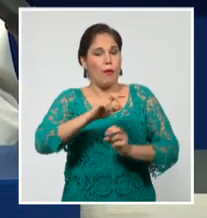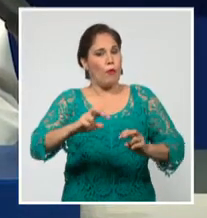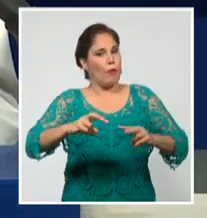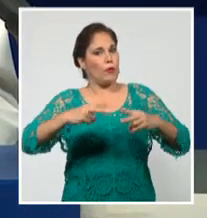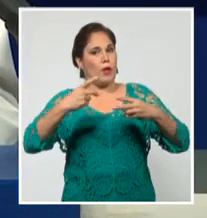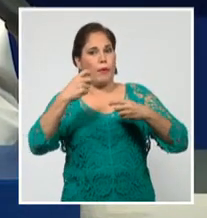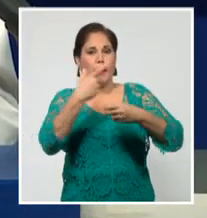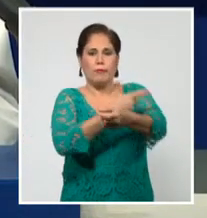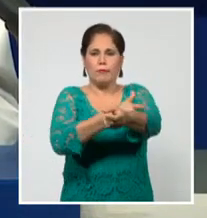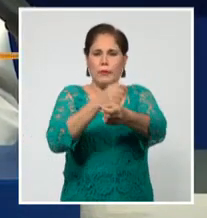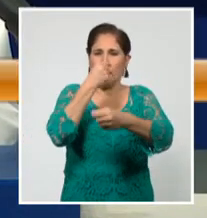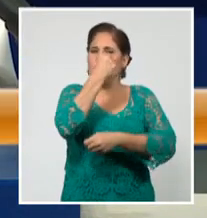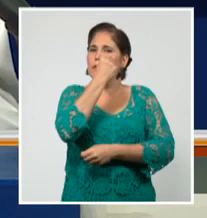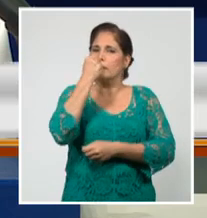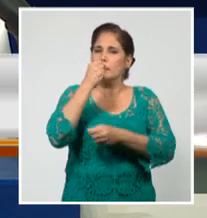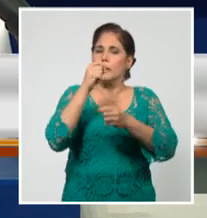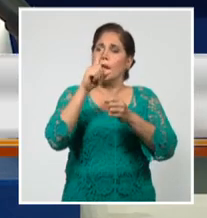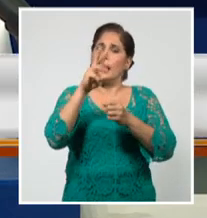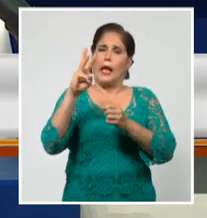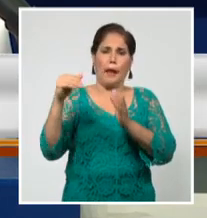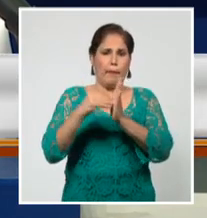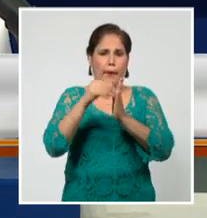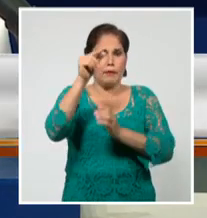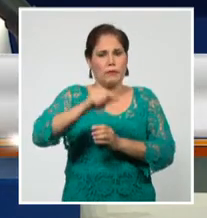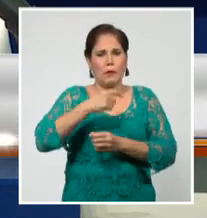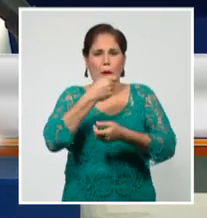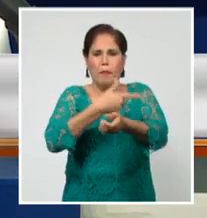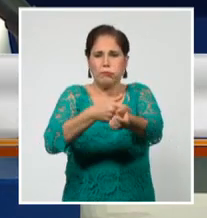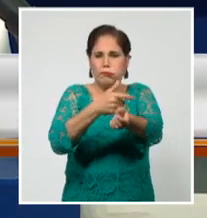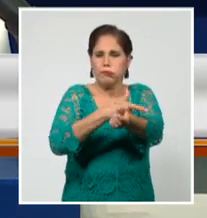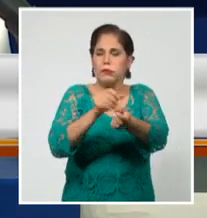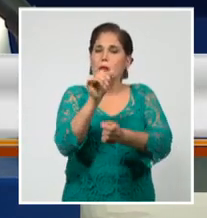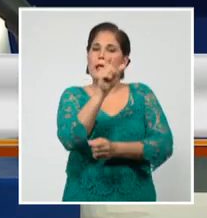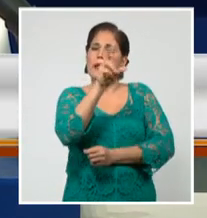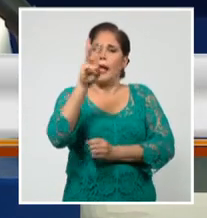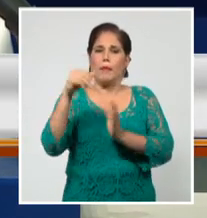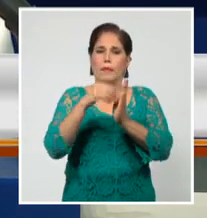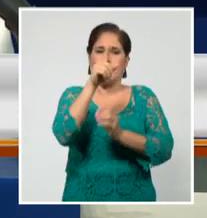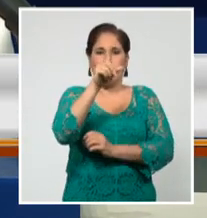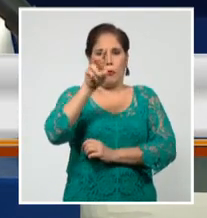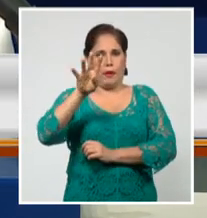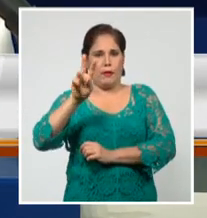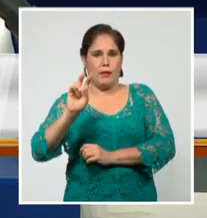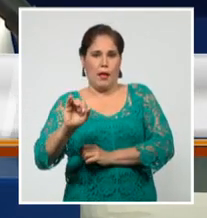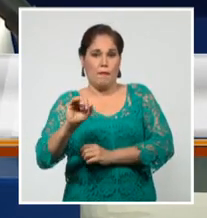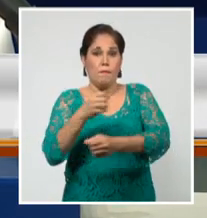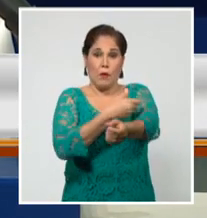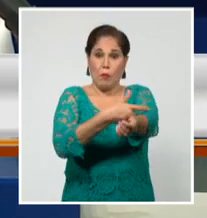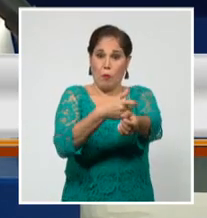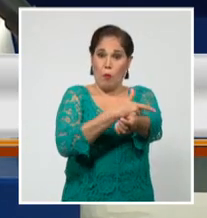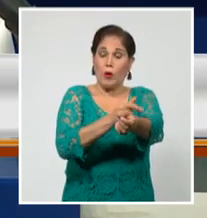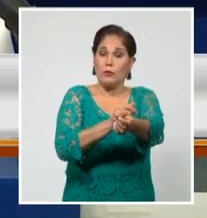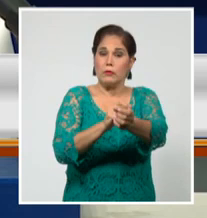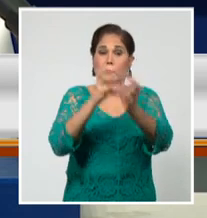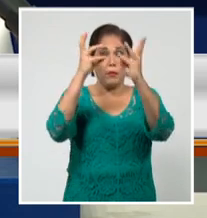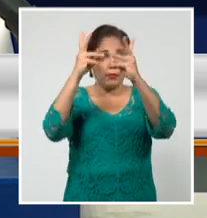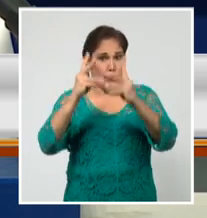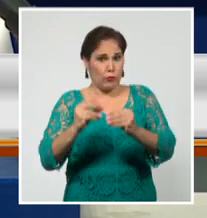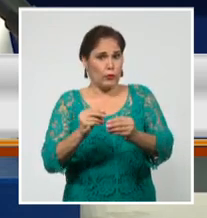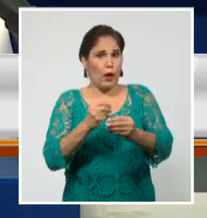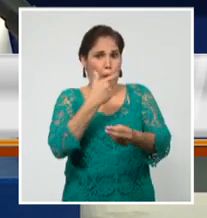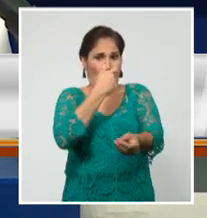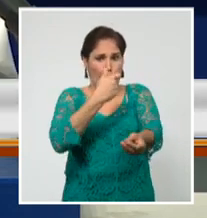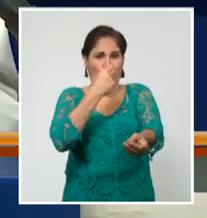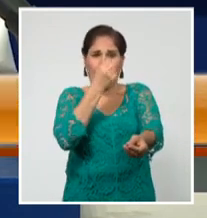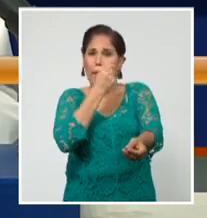procesaron algo más de 3.000 muestras 3.126 muestras como resultado del análisis de